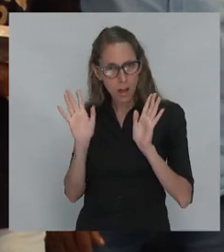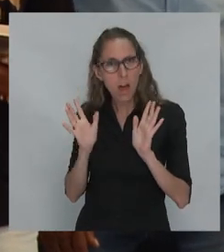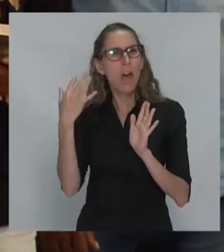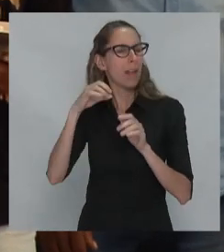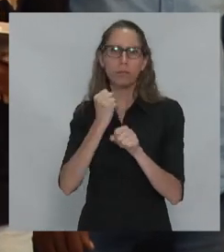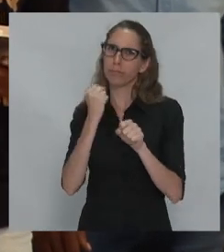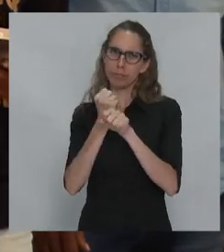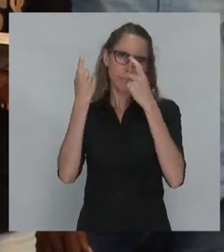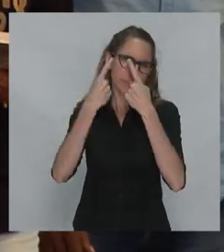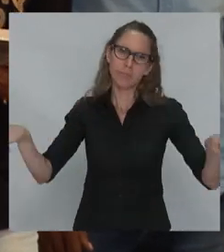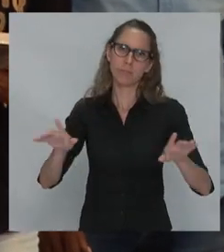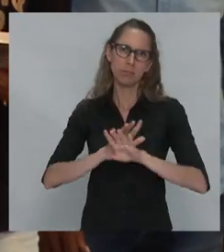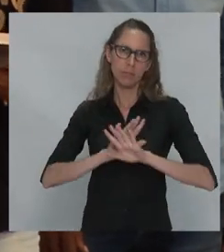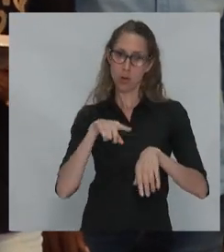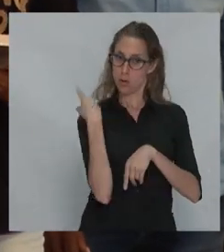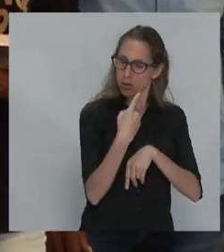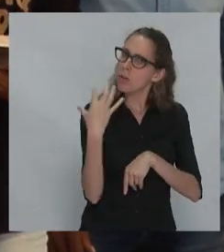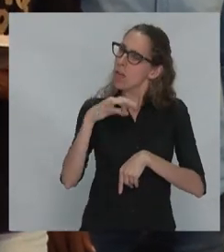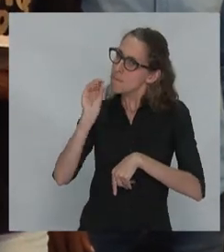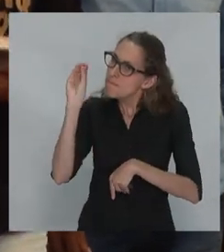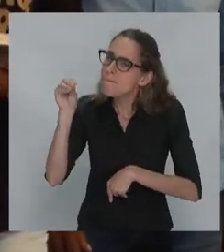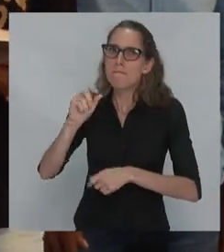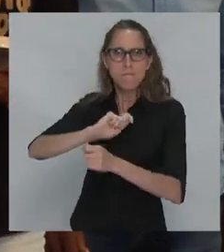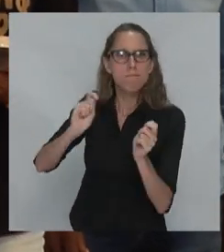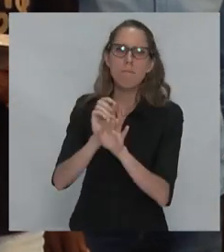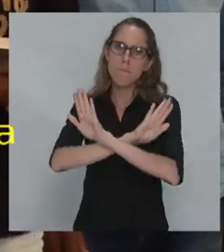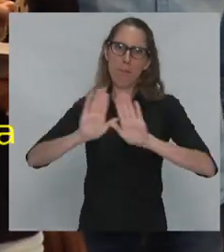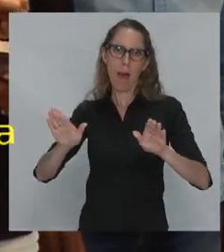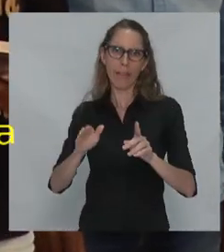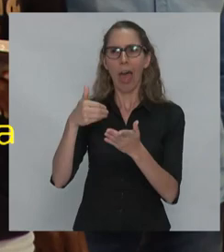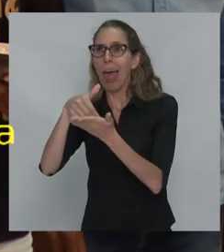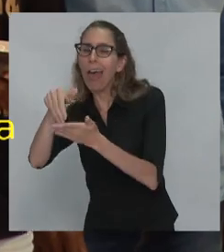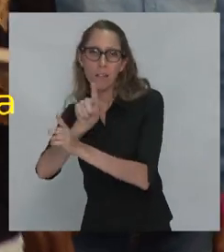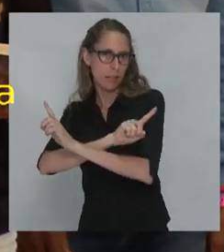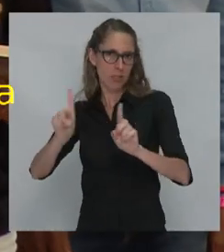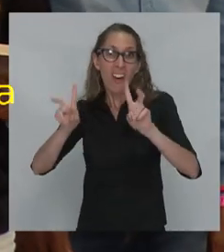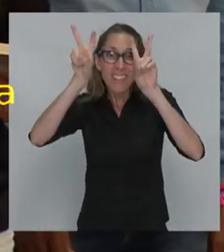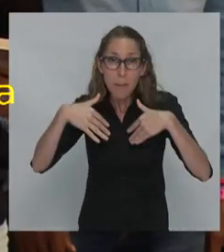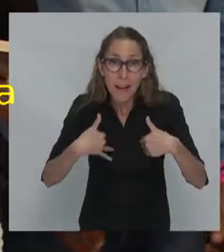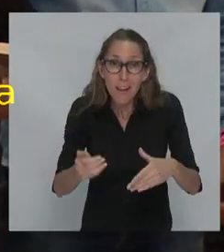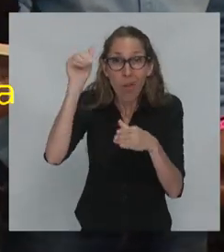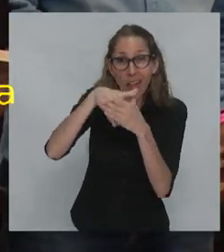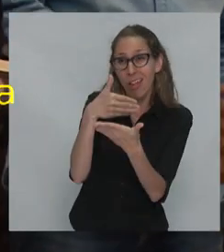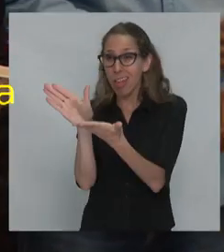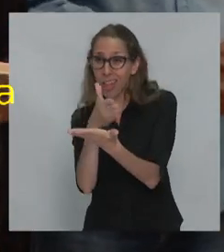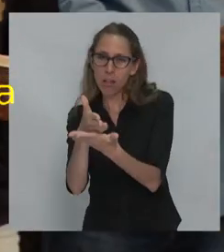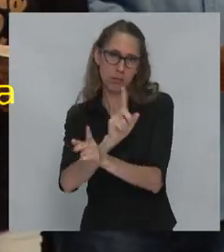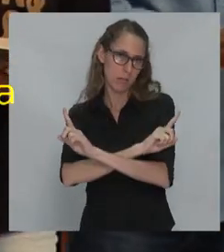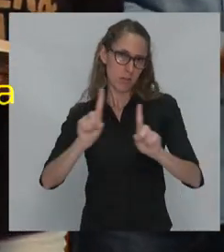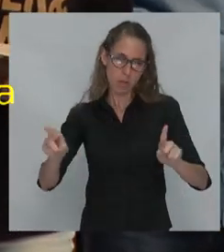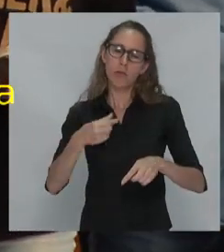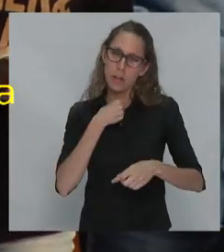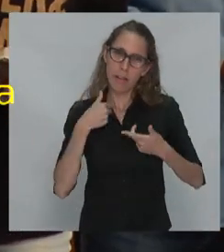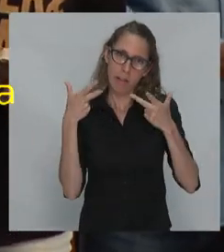para que no tengamos racismo en la salud. Es eso. Y lo